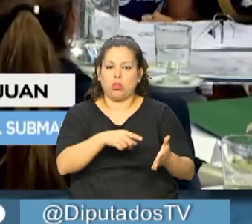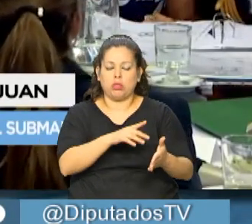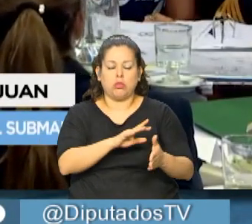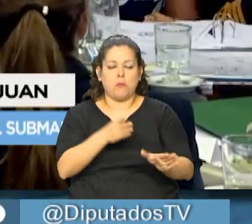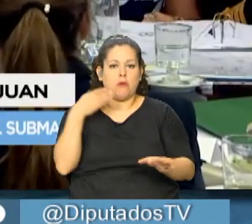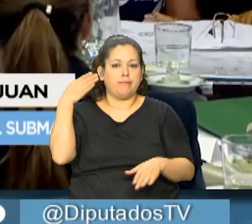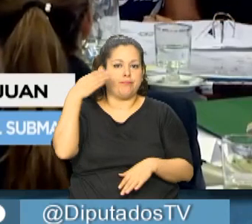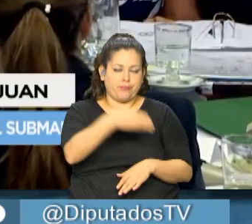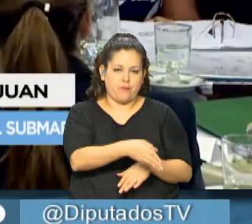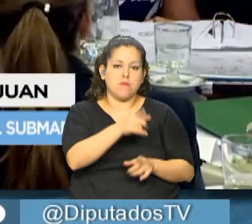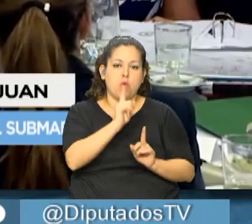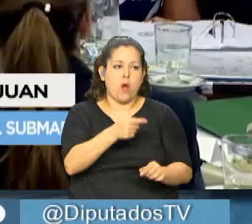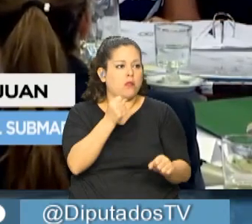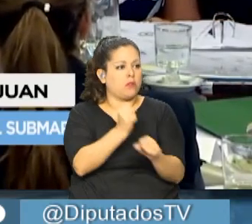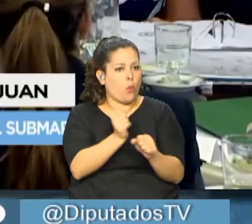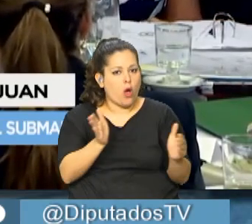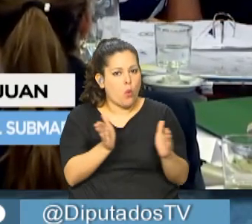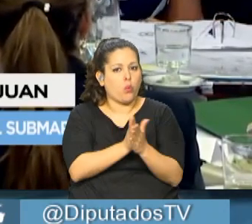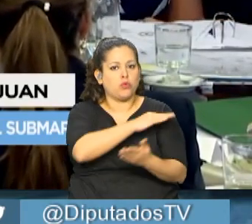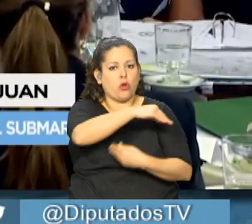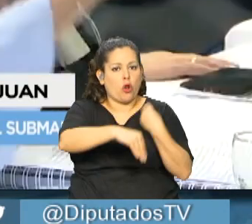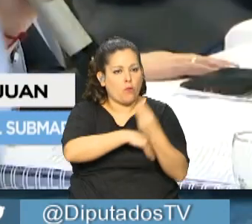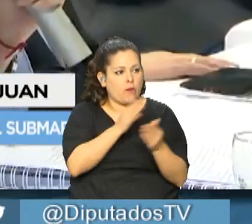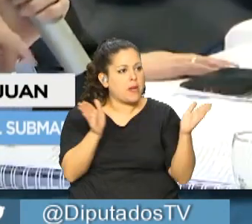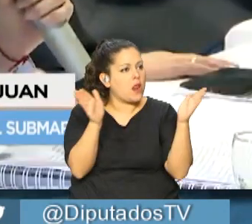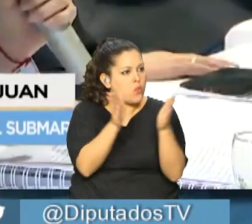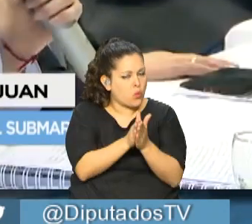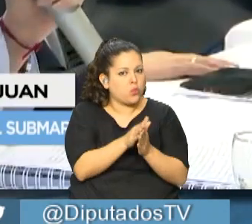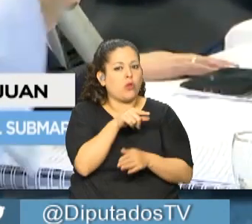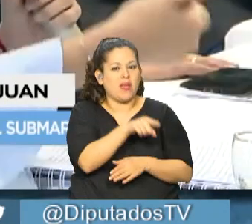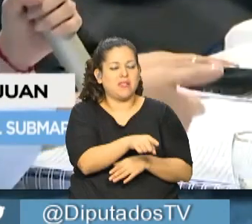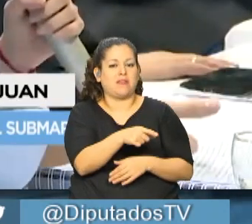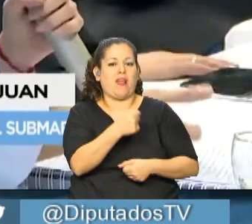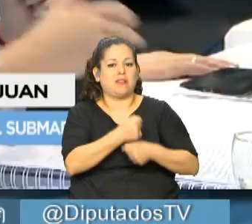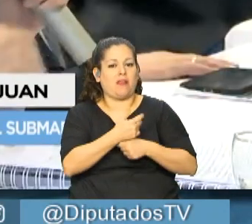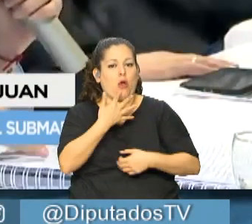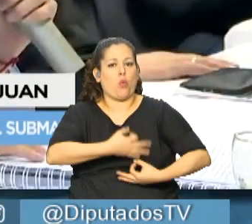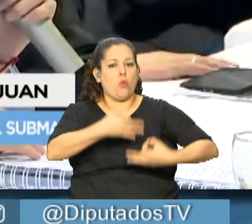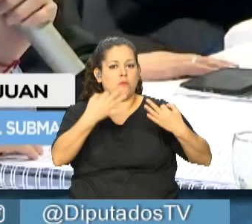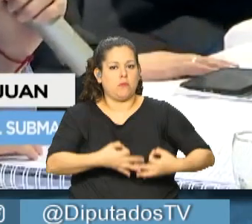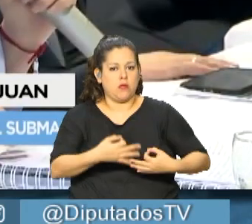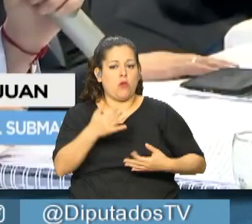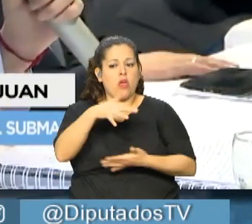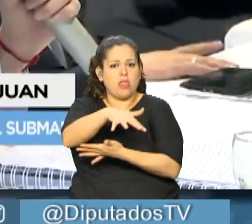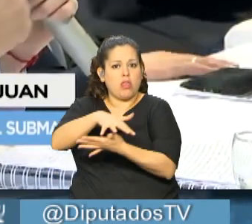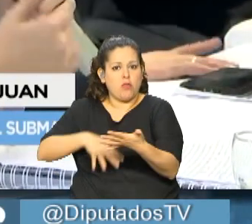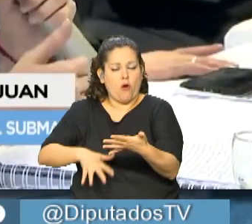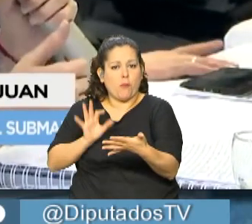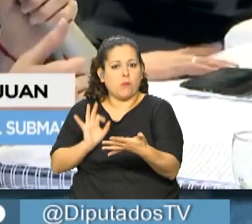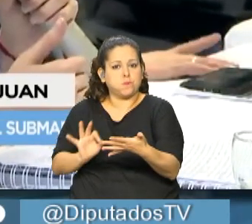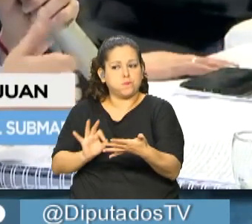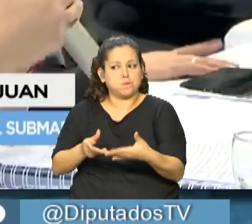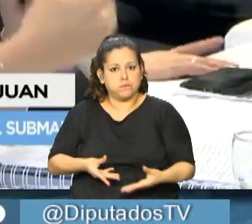familiares. Así que eso, la tarea cumplida, haber entregado el informe a